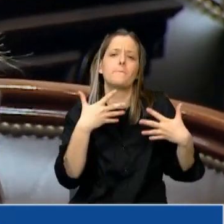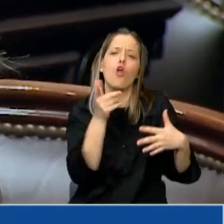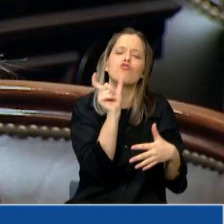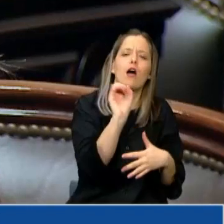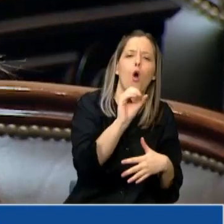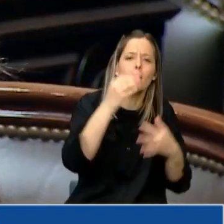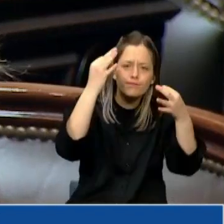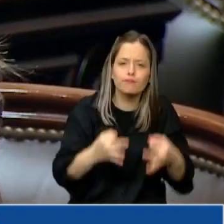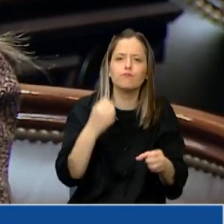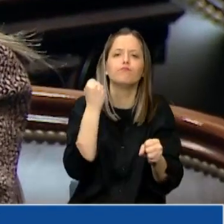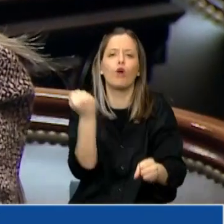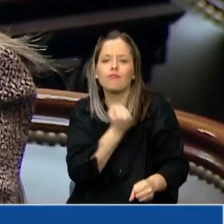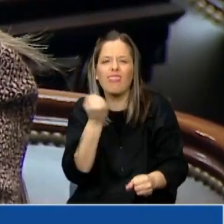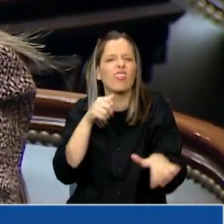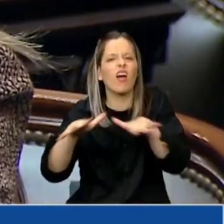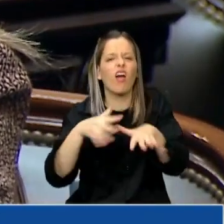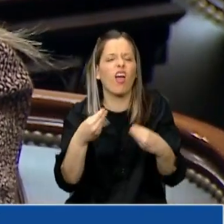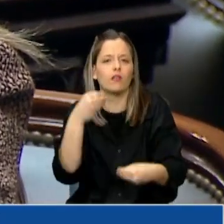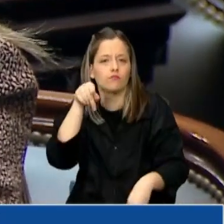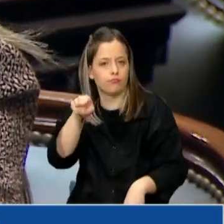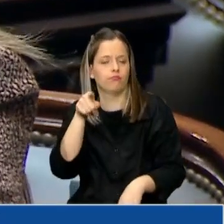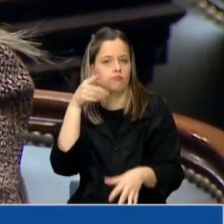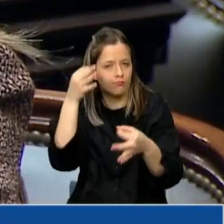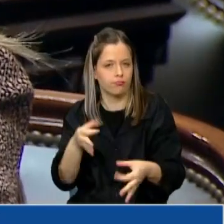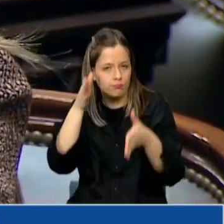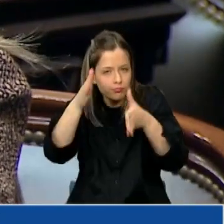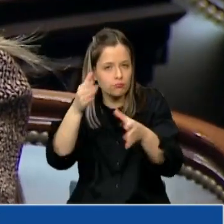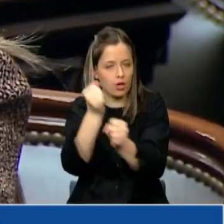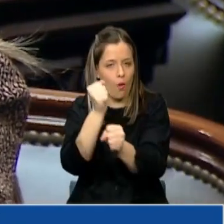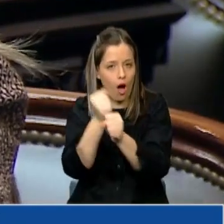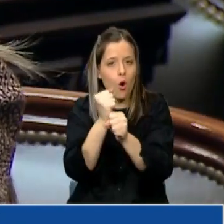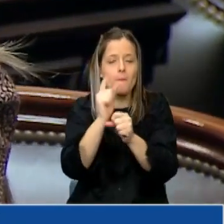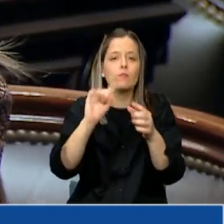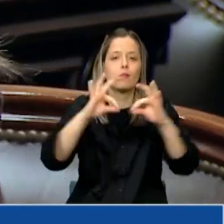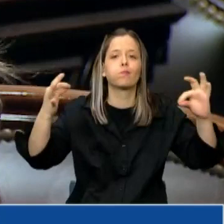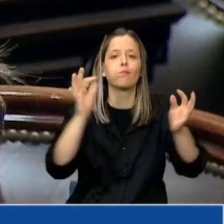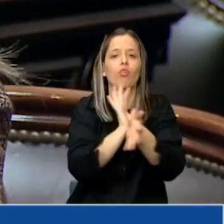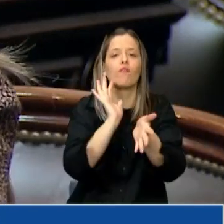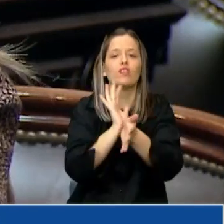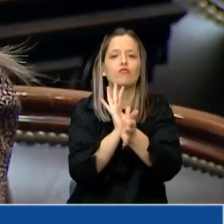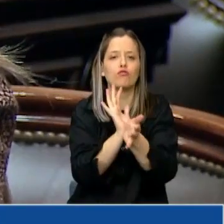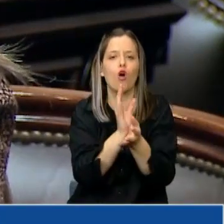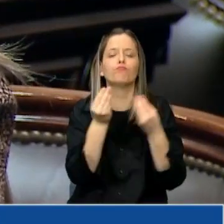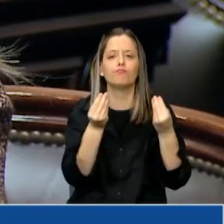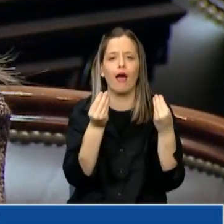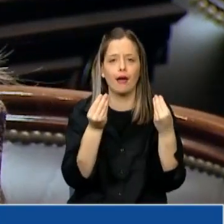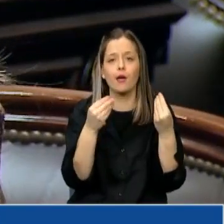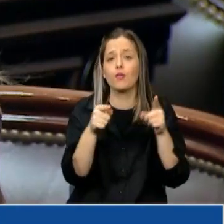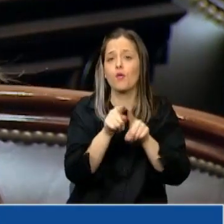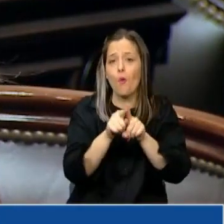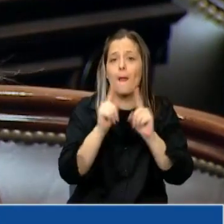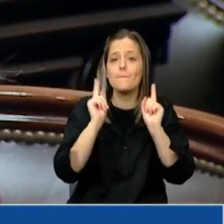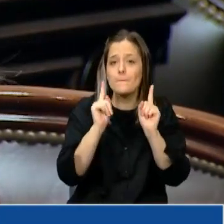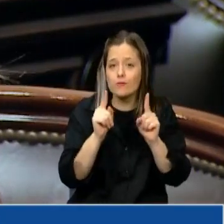la relación laboral que se trate. El objeto de esta definición, señor presidente, es determinar que en